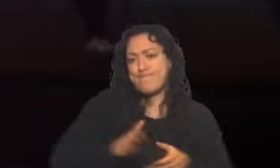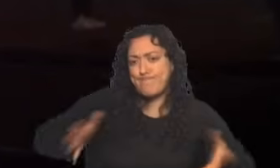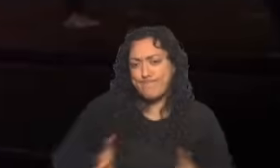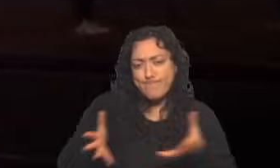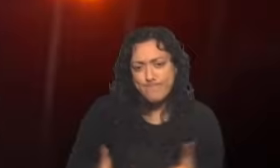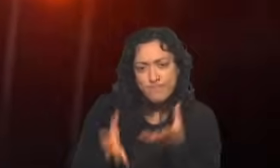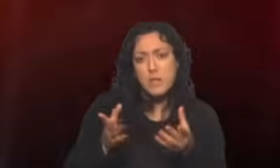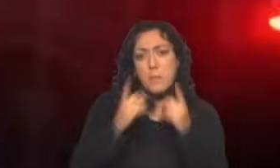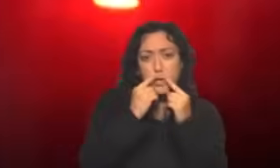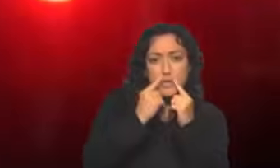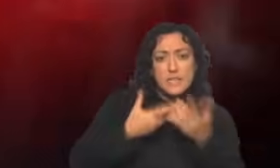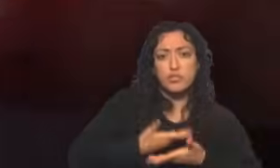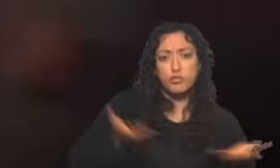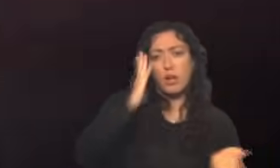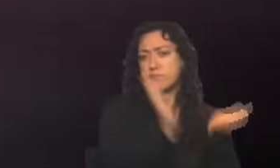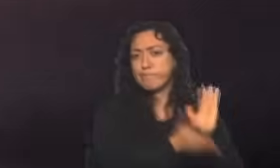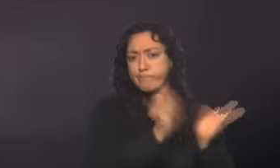sociales.